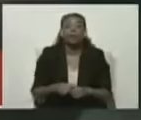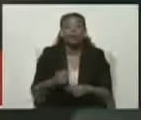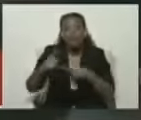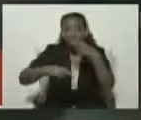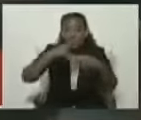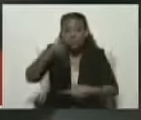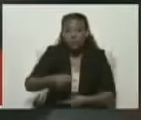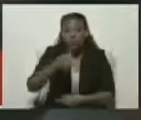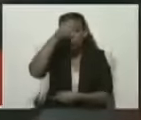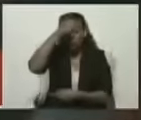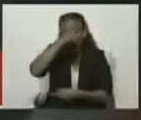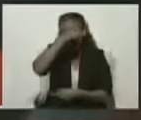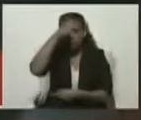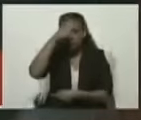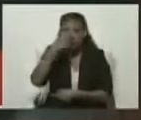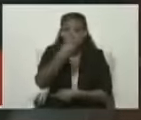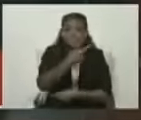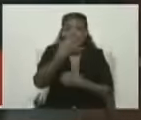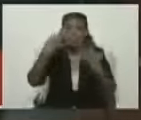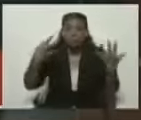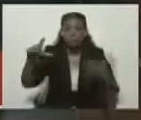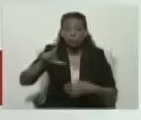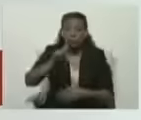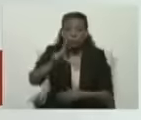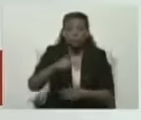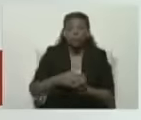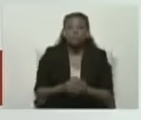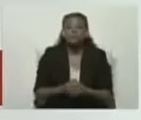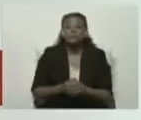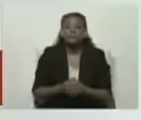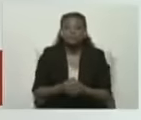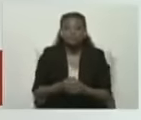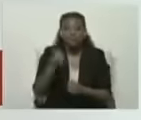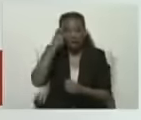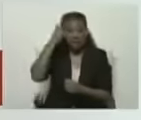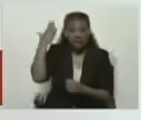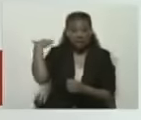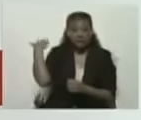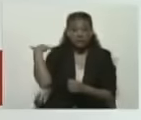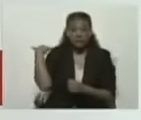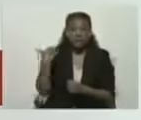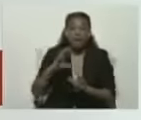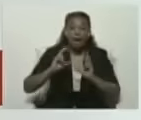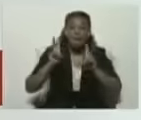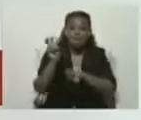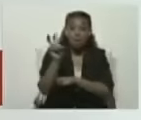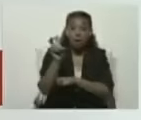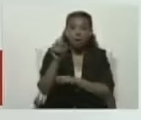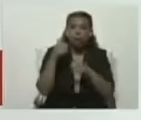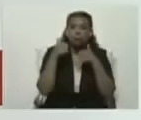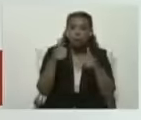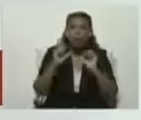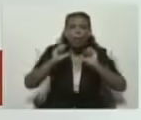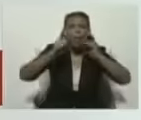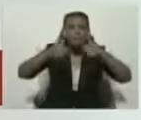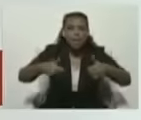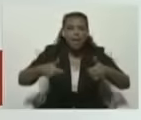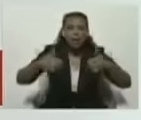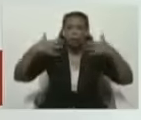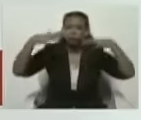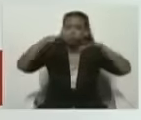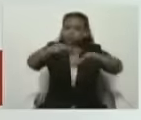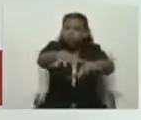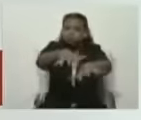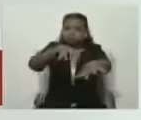próximo domingo 28 de julio. Ayer arrancó la gran marea